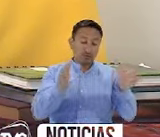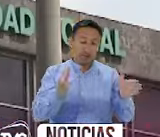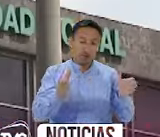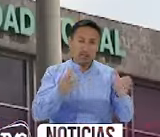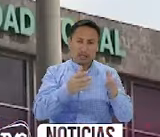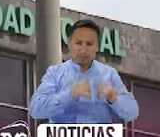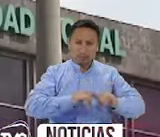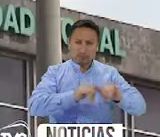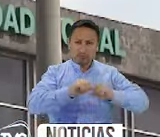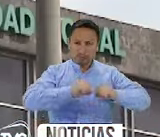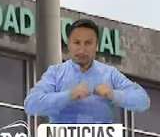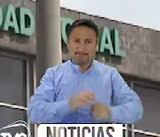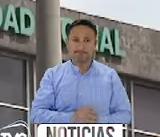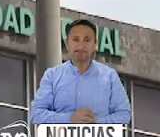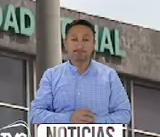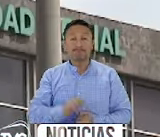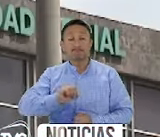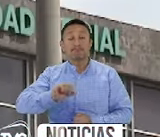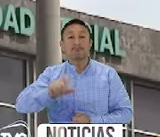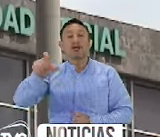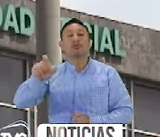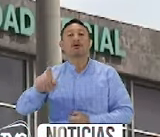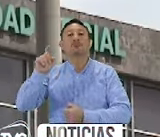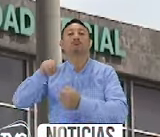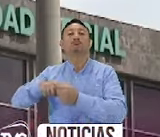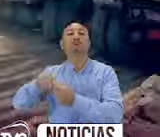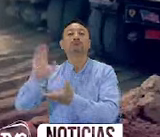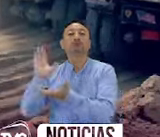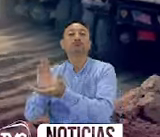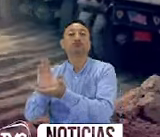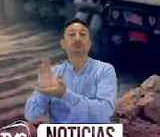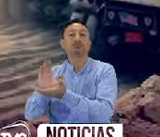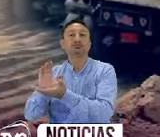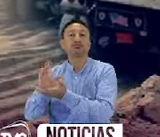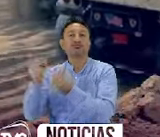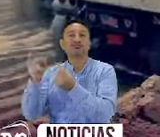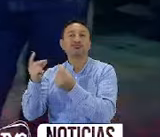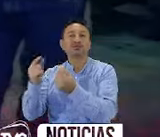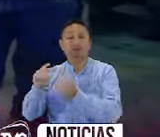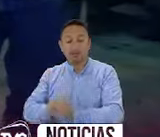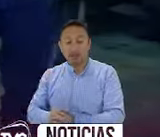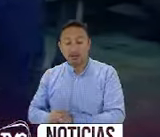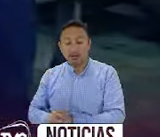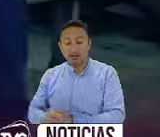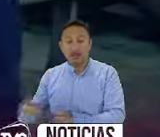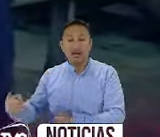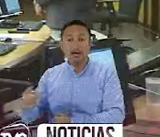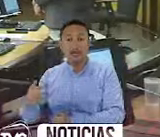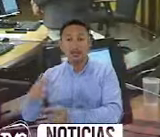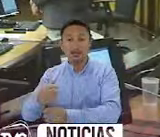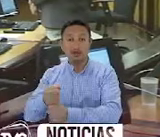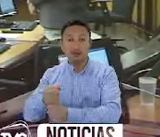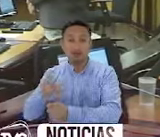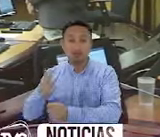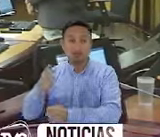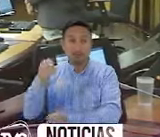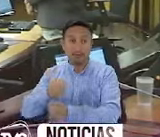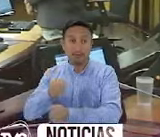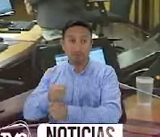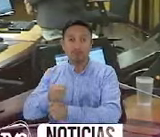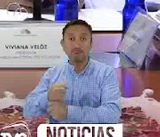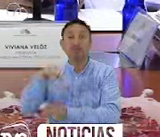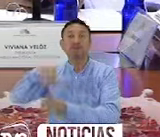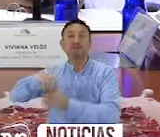También se plantea que los afiliados al IES tendrán acceso inmediato al seguro de desempleo. En la Asamblea Nacional, una vez que el Consejo